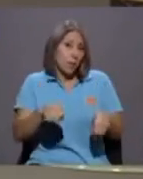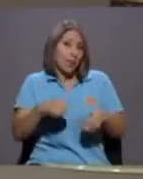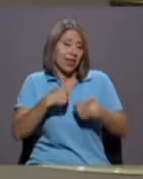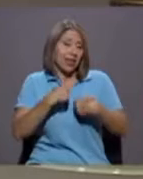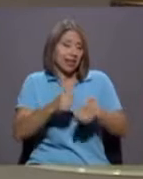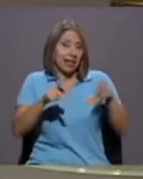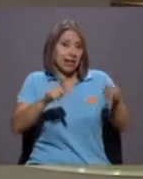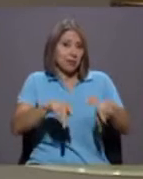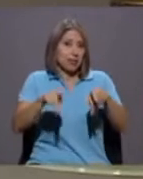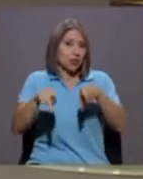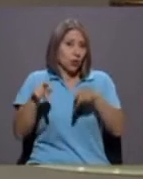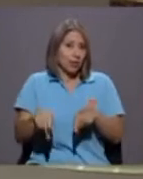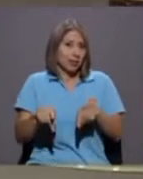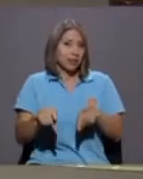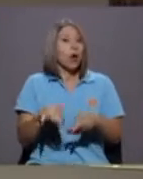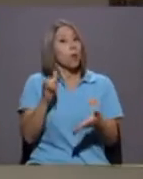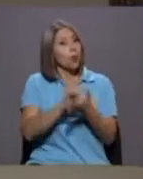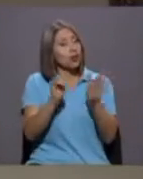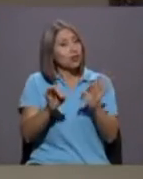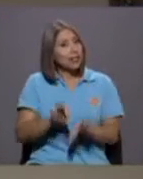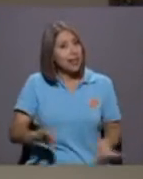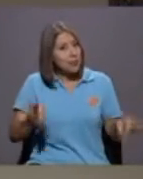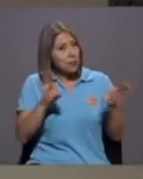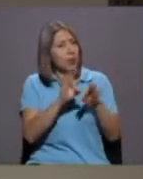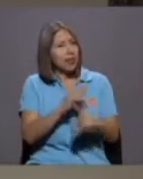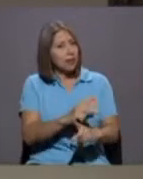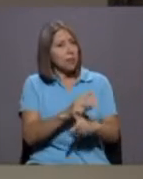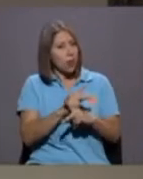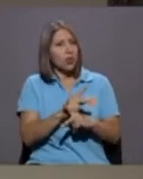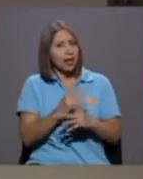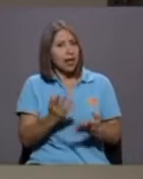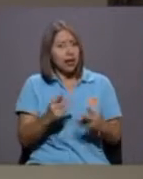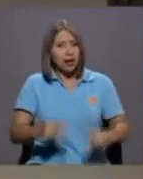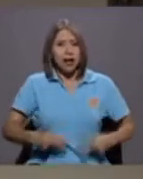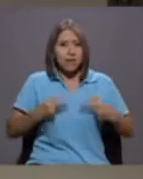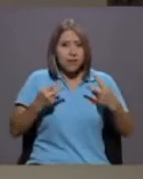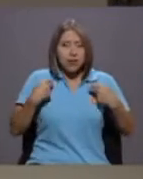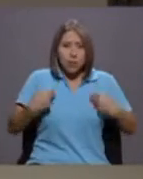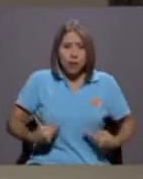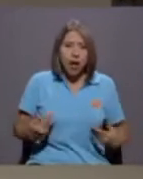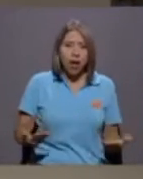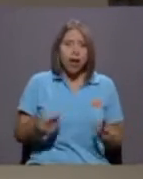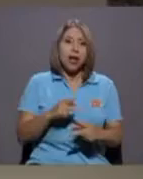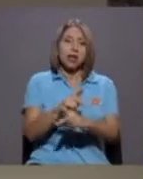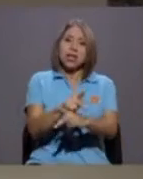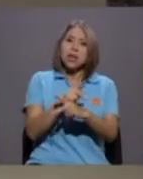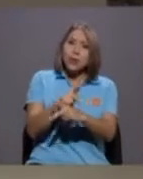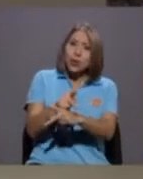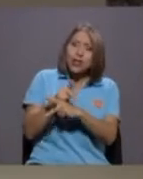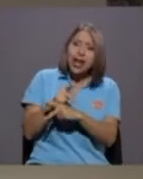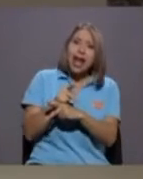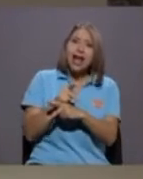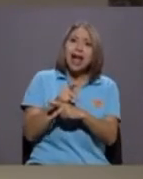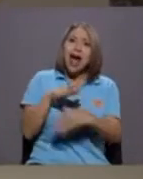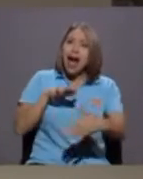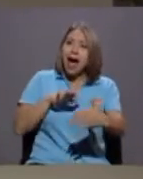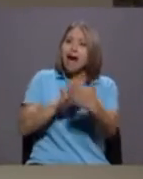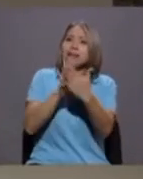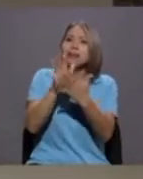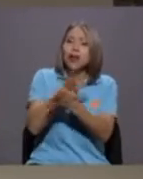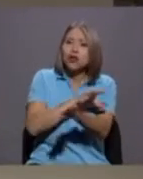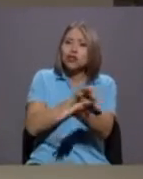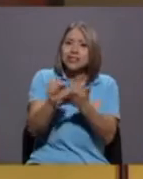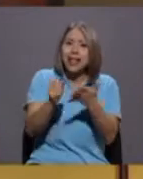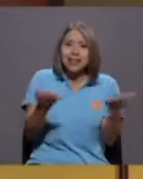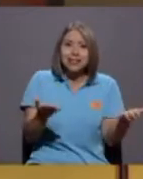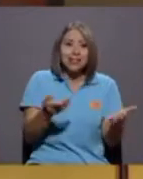las personas y por eso es tan importante proteger la vida humana y protegerla de los desastres, que es lo que